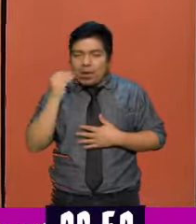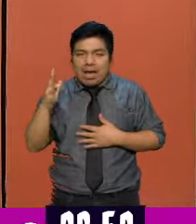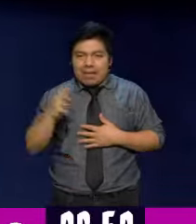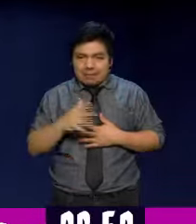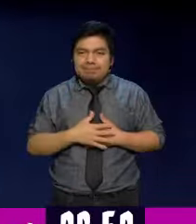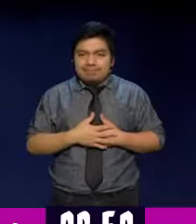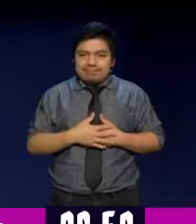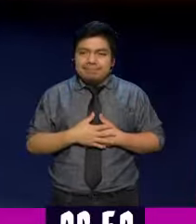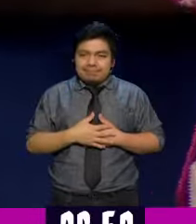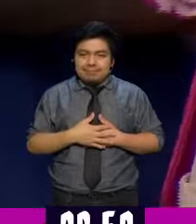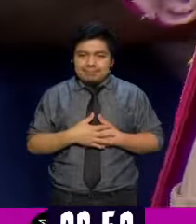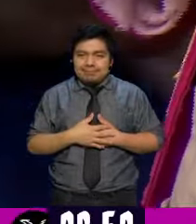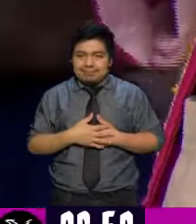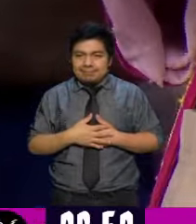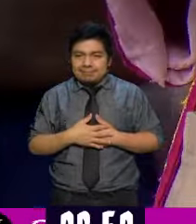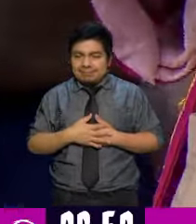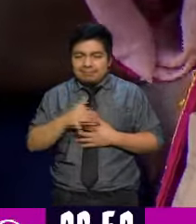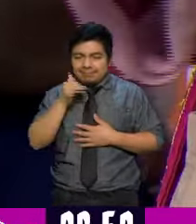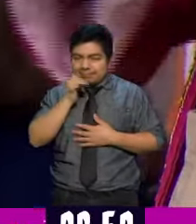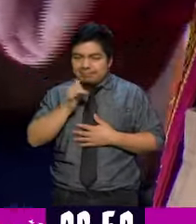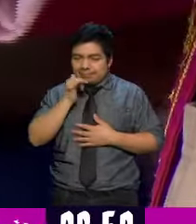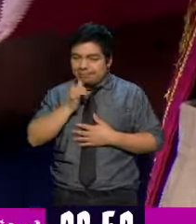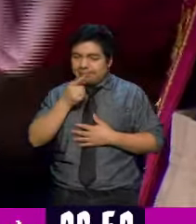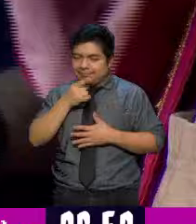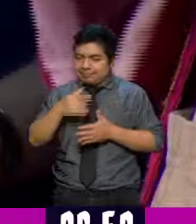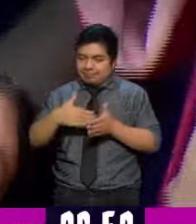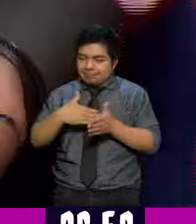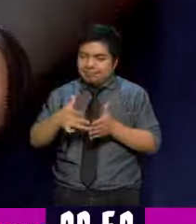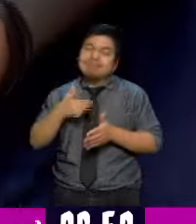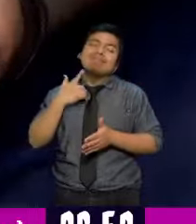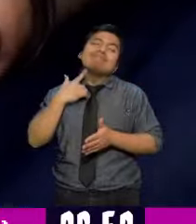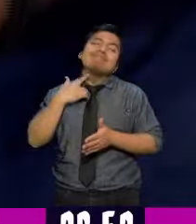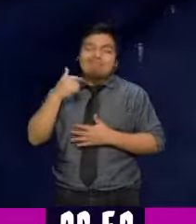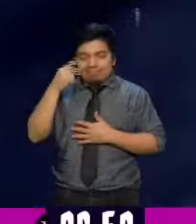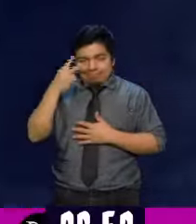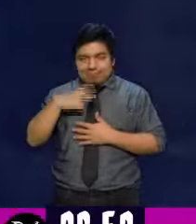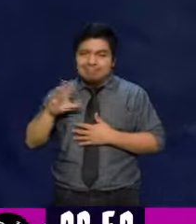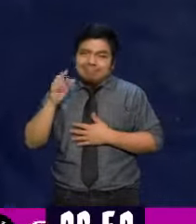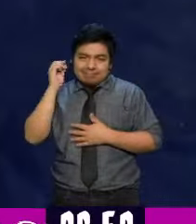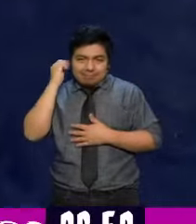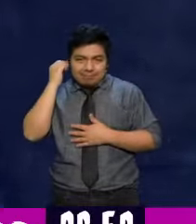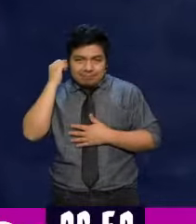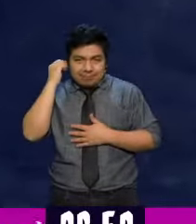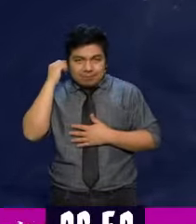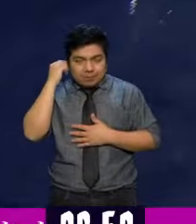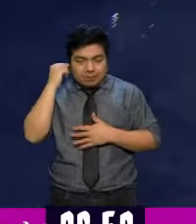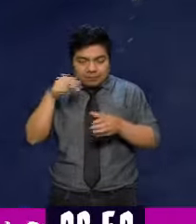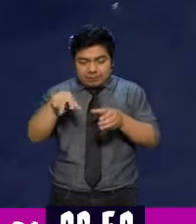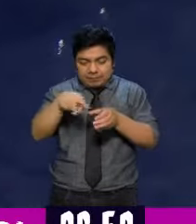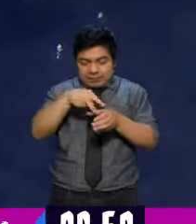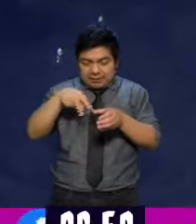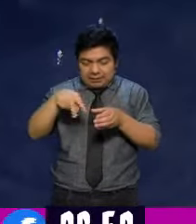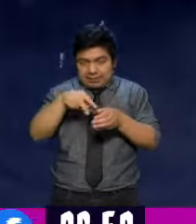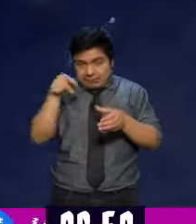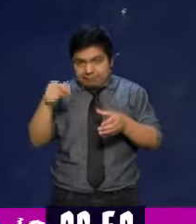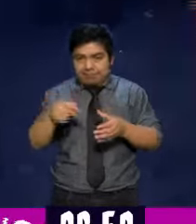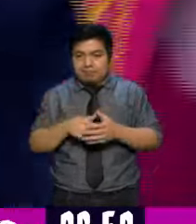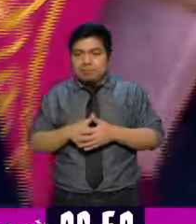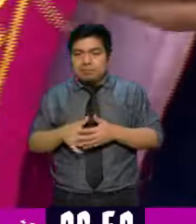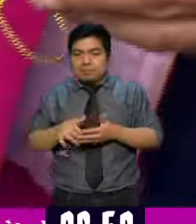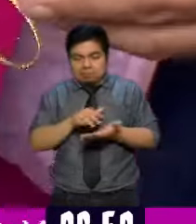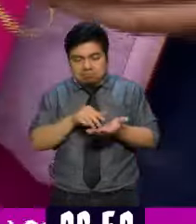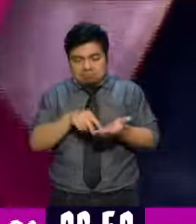Sexy, charro. Hijo, yo siempre he dicho que esta es la cocina más sexy de México. Sí. Y lo pasan alrededor. Y no nada más tú, todo y mundo. Luego